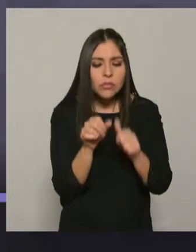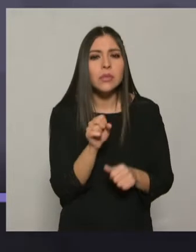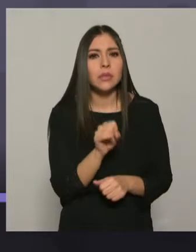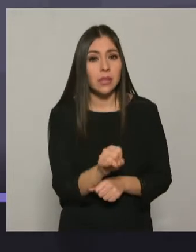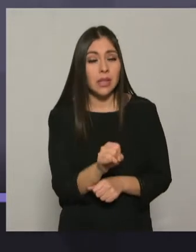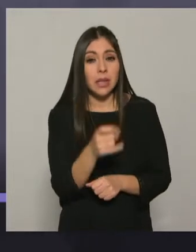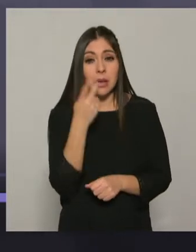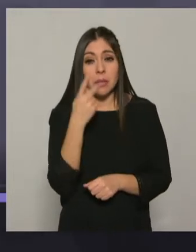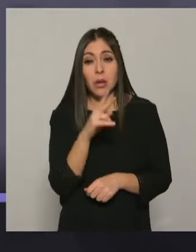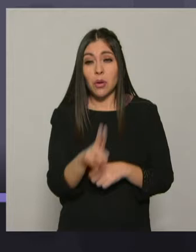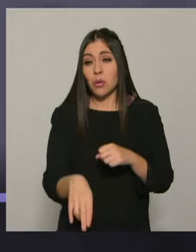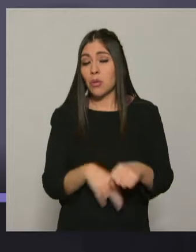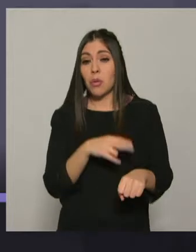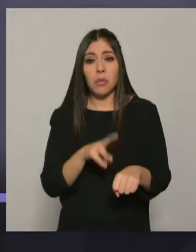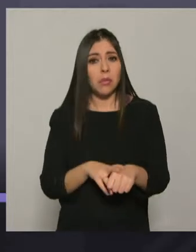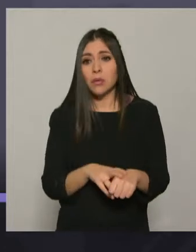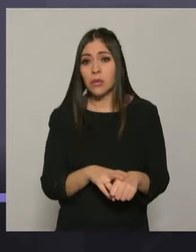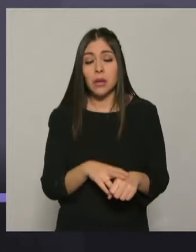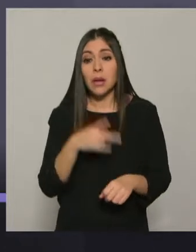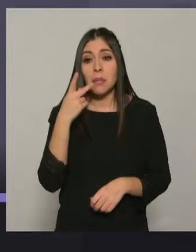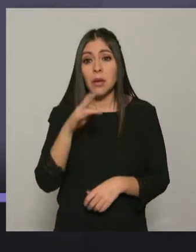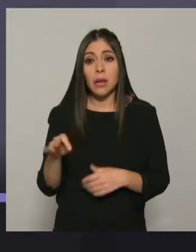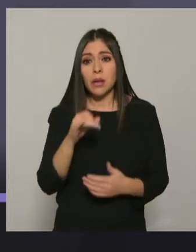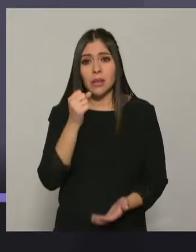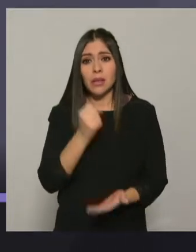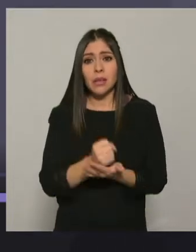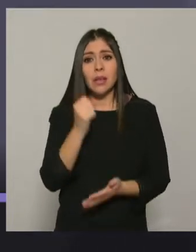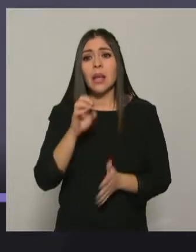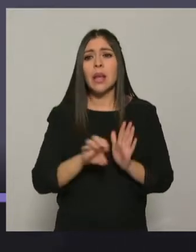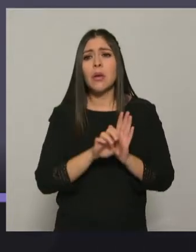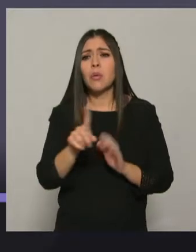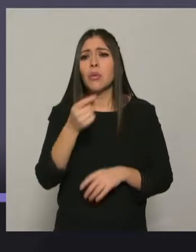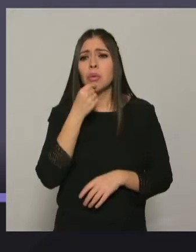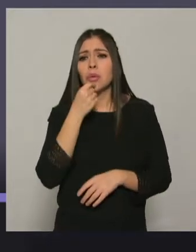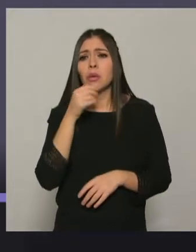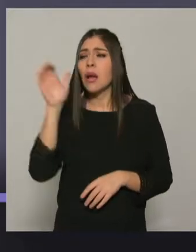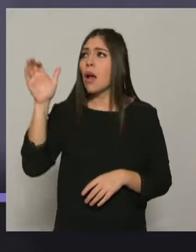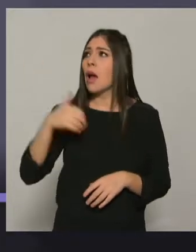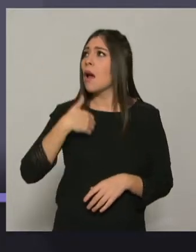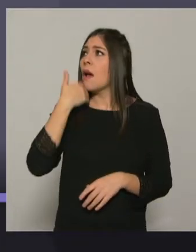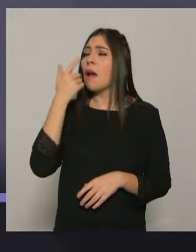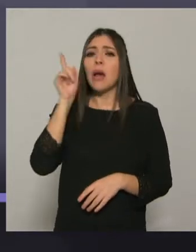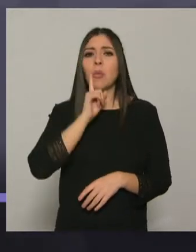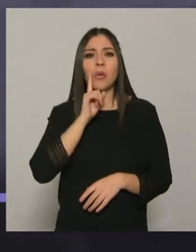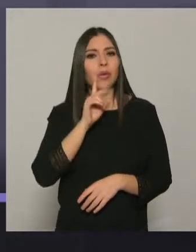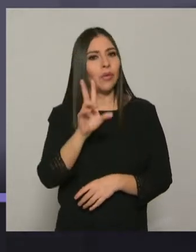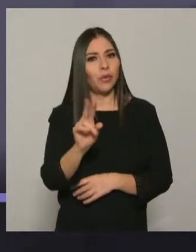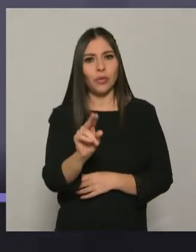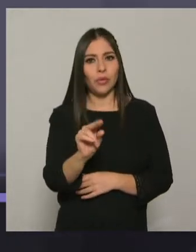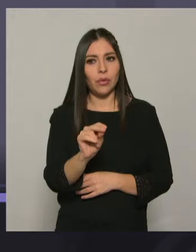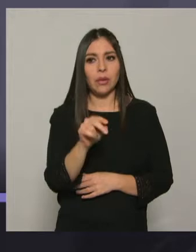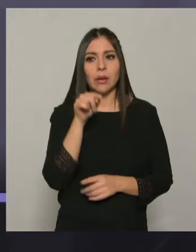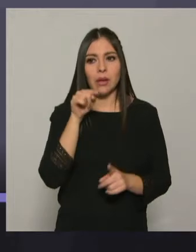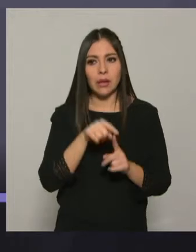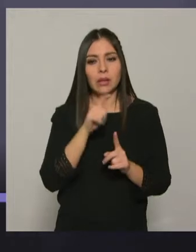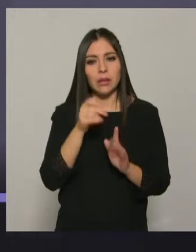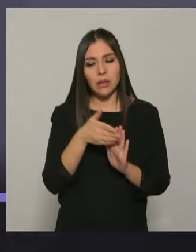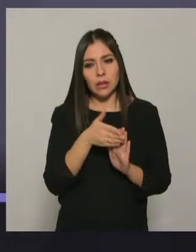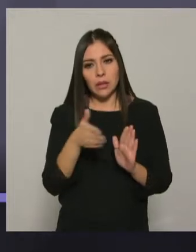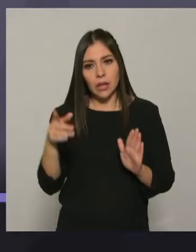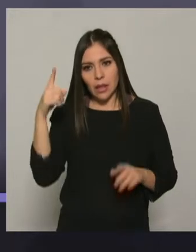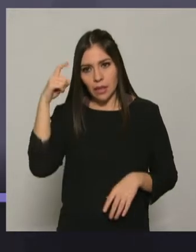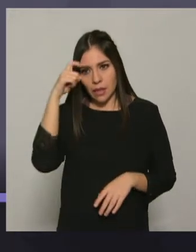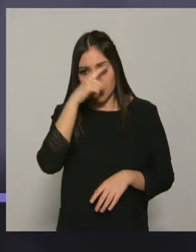entender que si se aprueba esto, un niño no va a ir a decir, yo quiero ser niña. No es así. Son procesos complejos, son